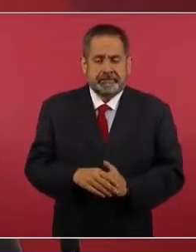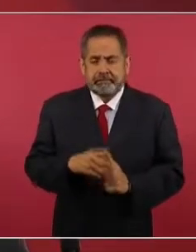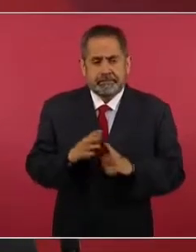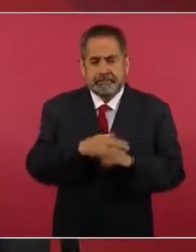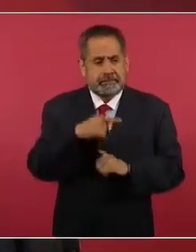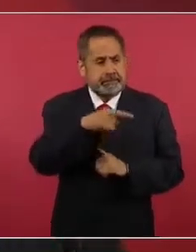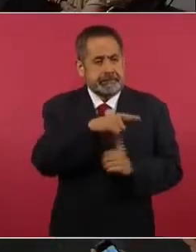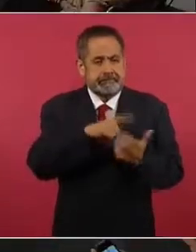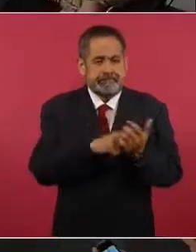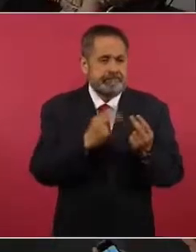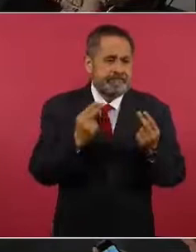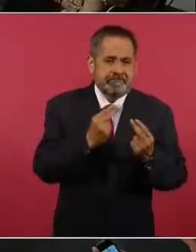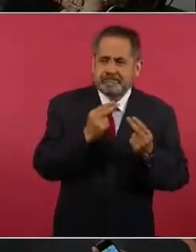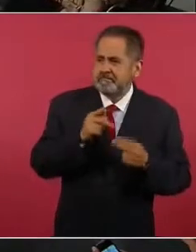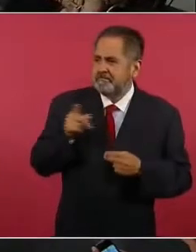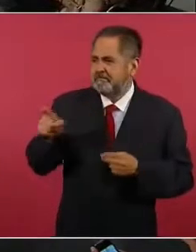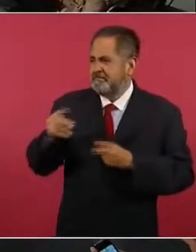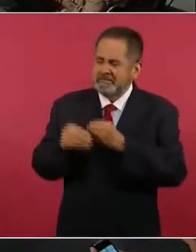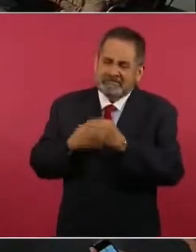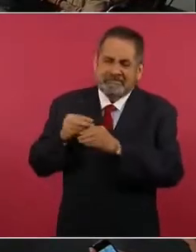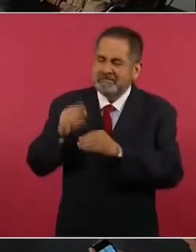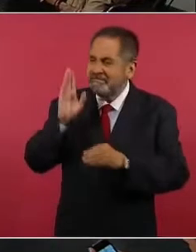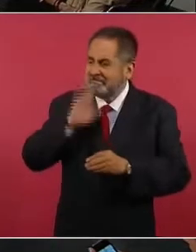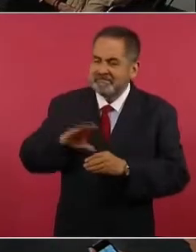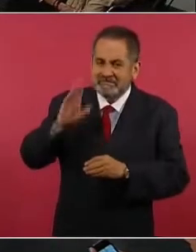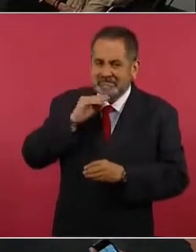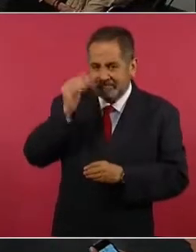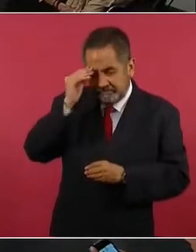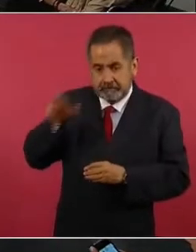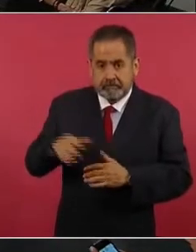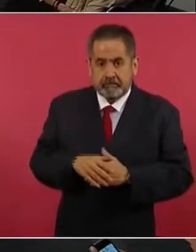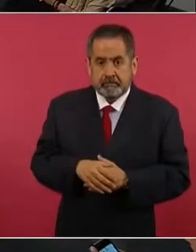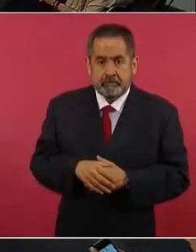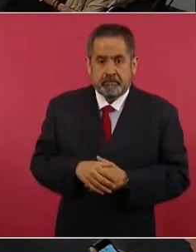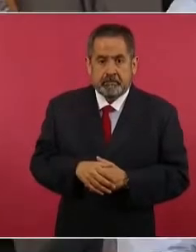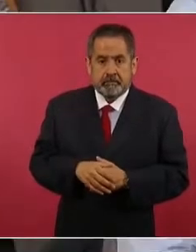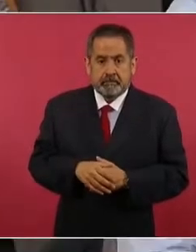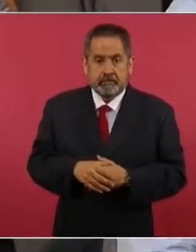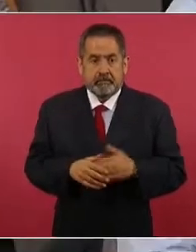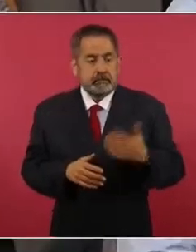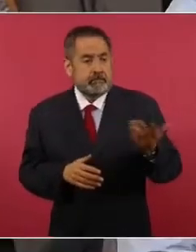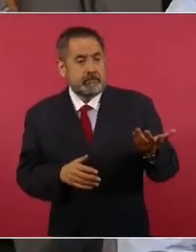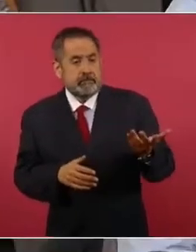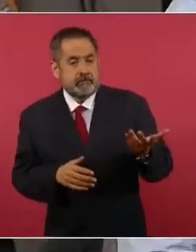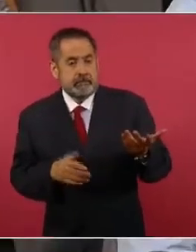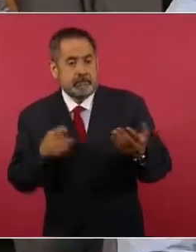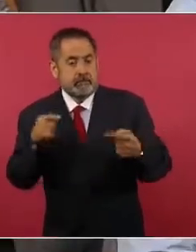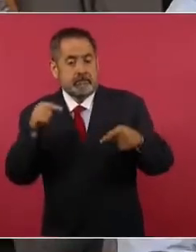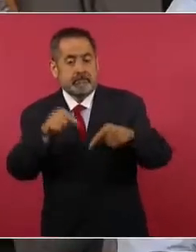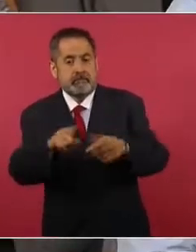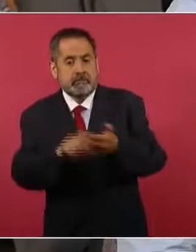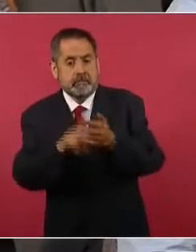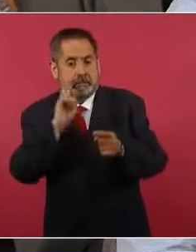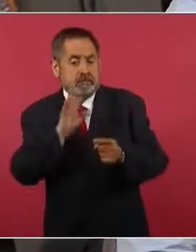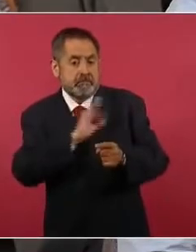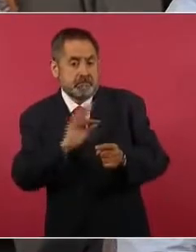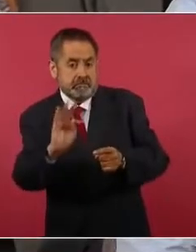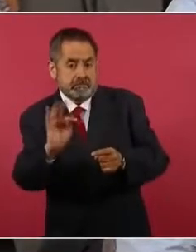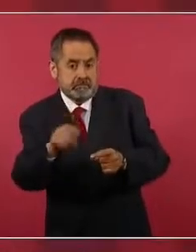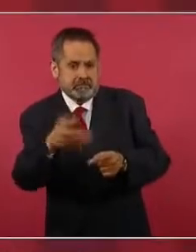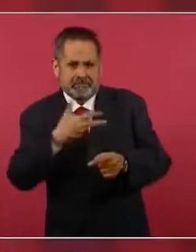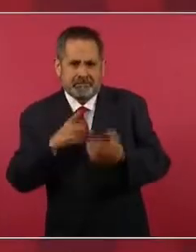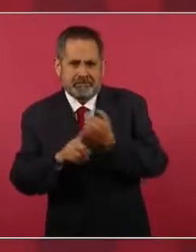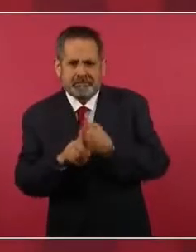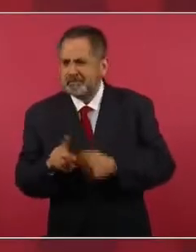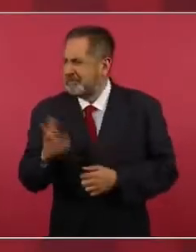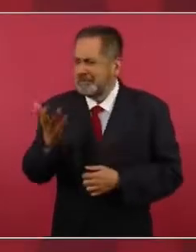porque les urge que nos peleemos. El conflicto está ahí Con presente. Estados Solamente Unidos. pregunto No, si es no. una posibilidad real.